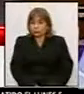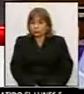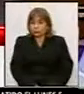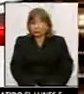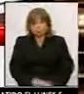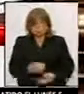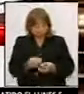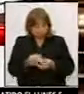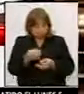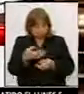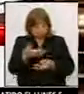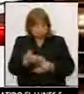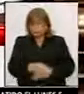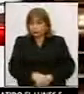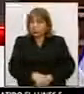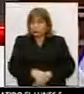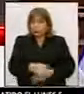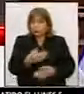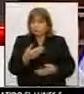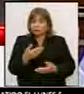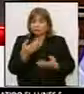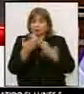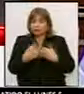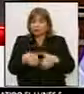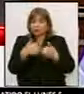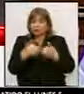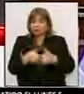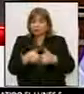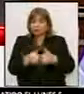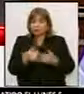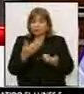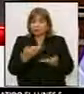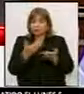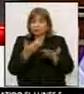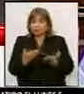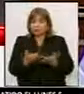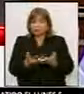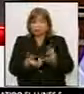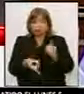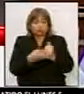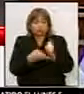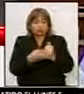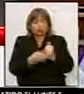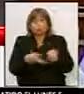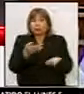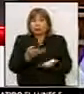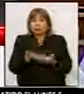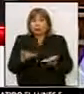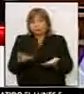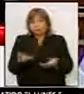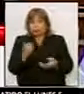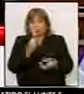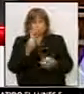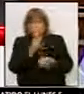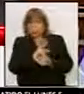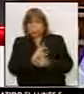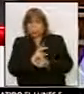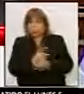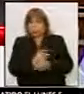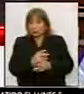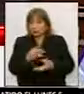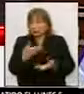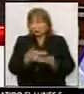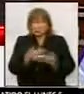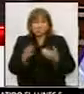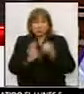Tiempo adicional, congresista. A empresas que han dado garantías mobiliarias que no tienen respaldo, que han dado avales que